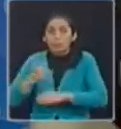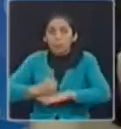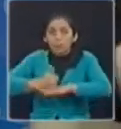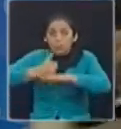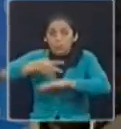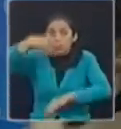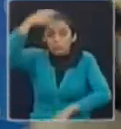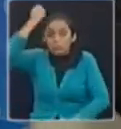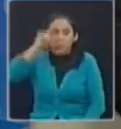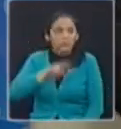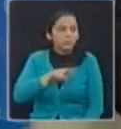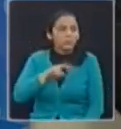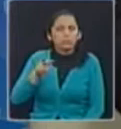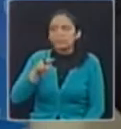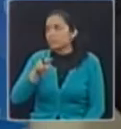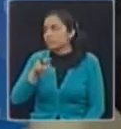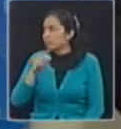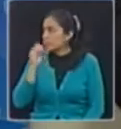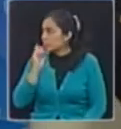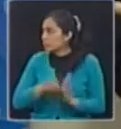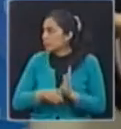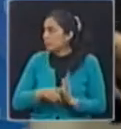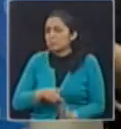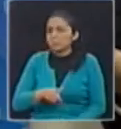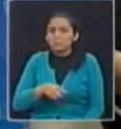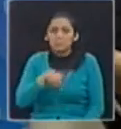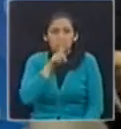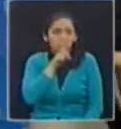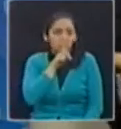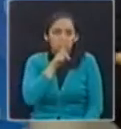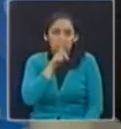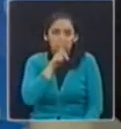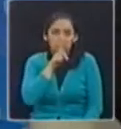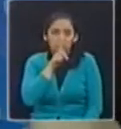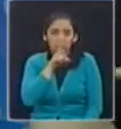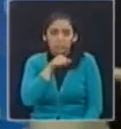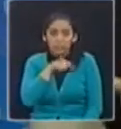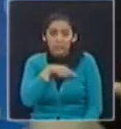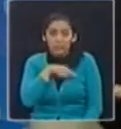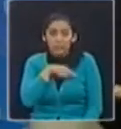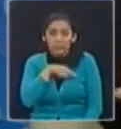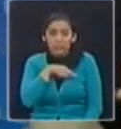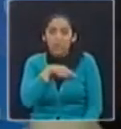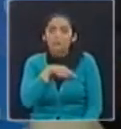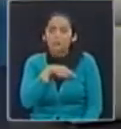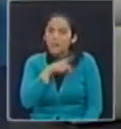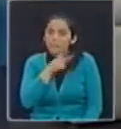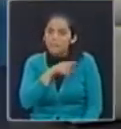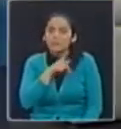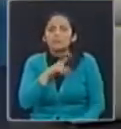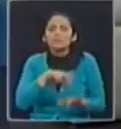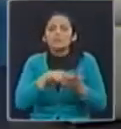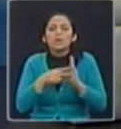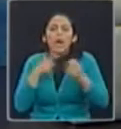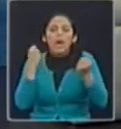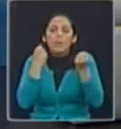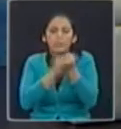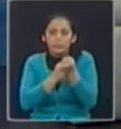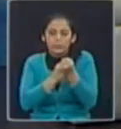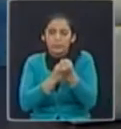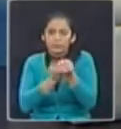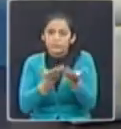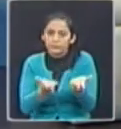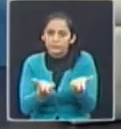hecho algo que se estaba denunciando. Pero esto, ahí ya no existe culpa, ahí existe dolo. Pero esto tiene que ser dilucidado a nivel de la